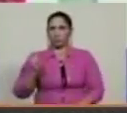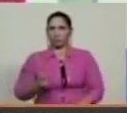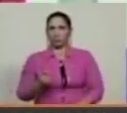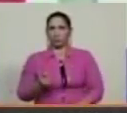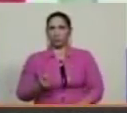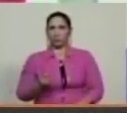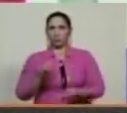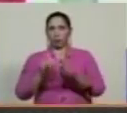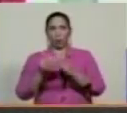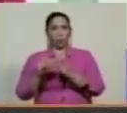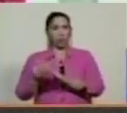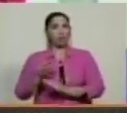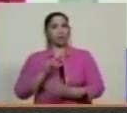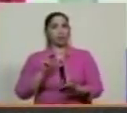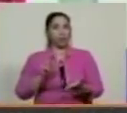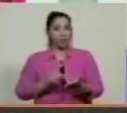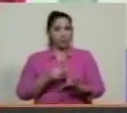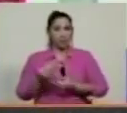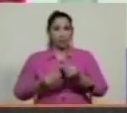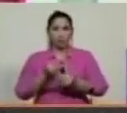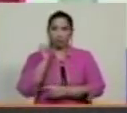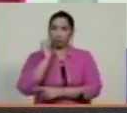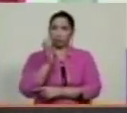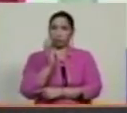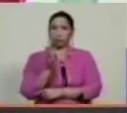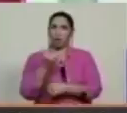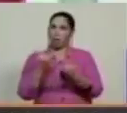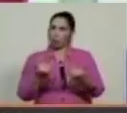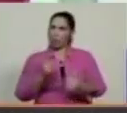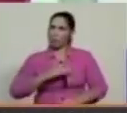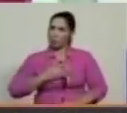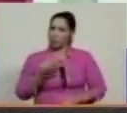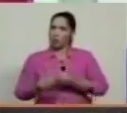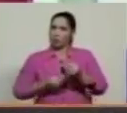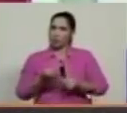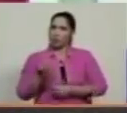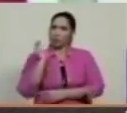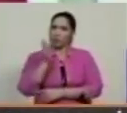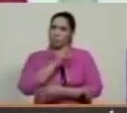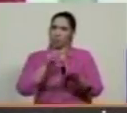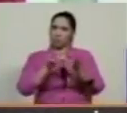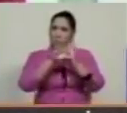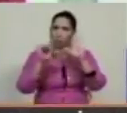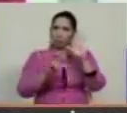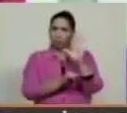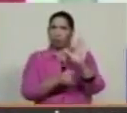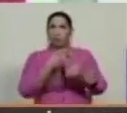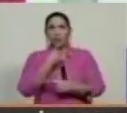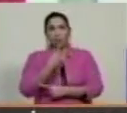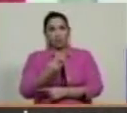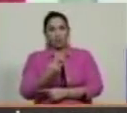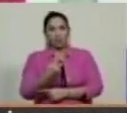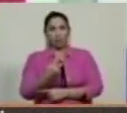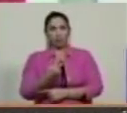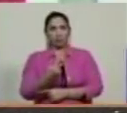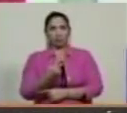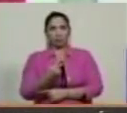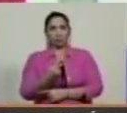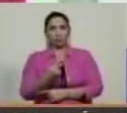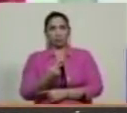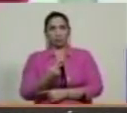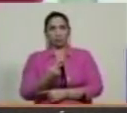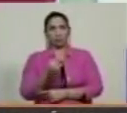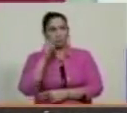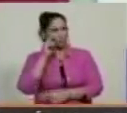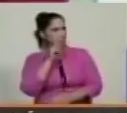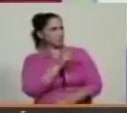Comunal Nacional. Pero ahora lo podemos hacer en la Asamblea Nacional Constituyente para que digan aquellos que en algún momento